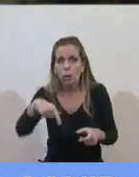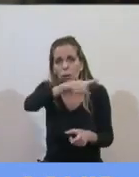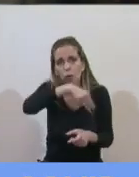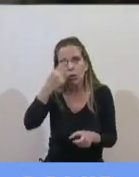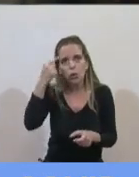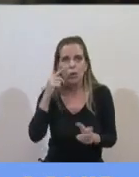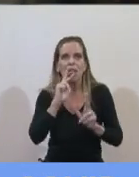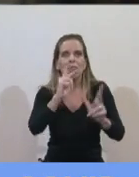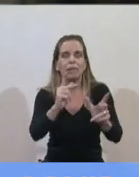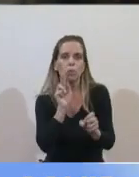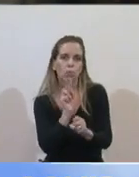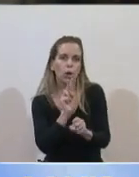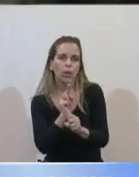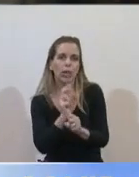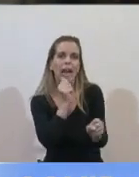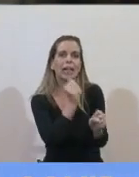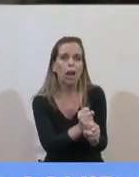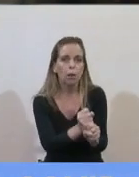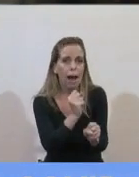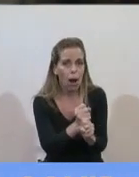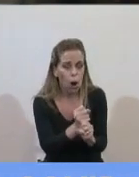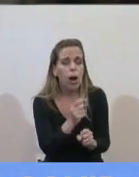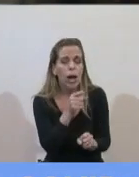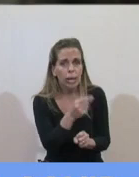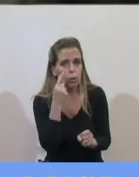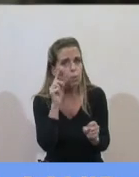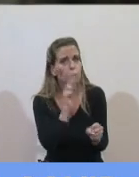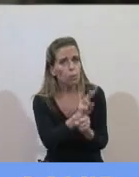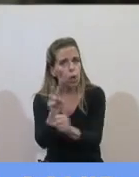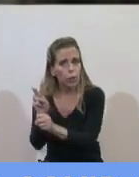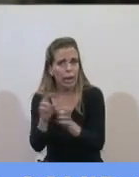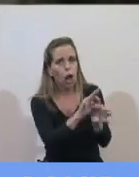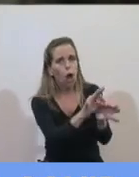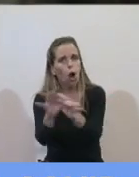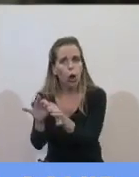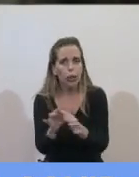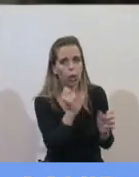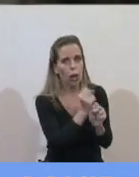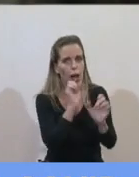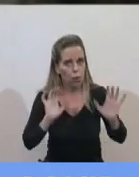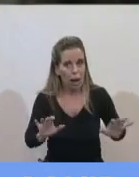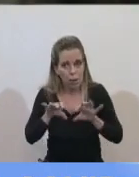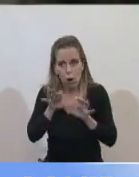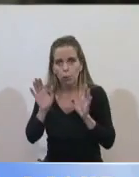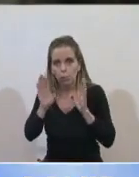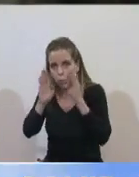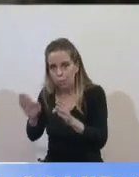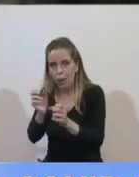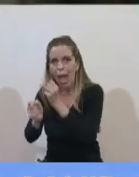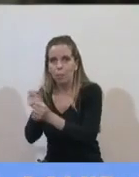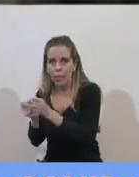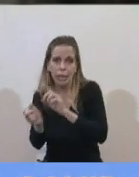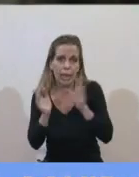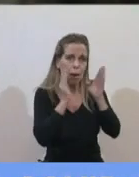el trabajo nosotros tenemos que hablar de proteger las relaciones laborales y las relaciones laborales tienen por un lado las empresas y por otro los trabajadores